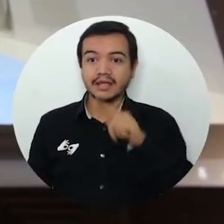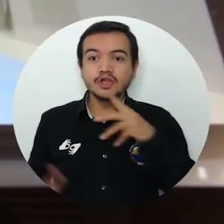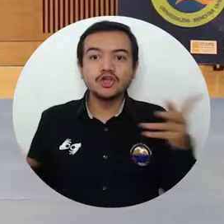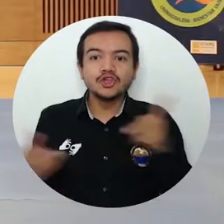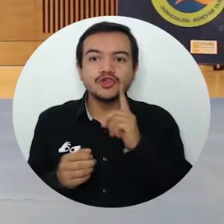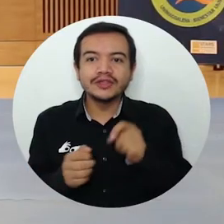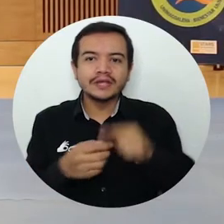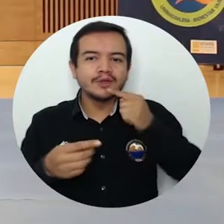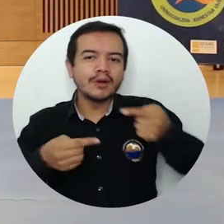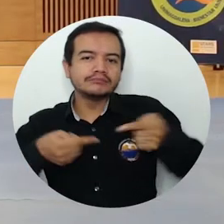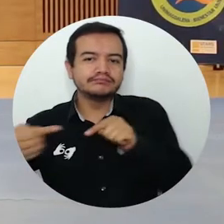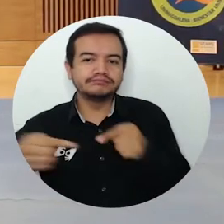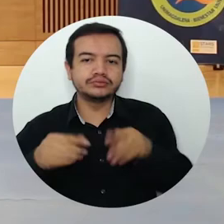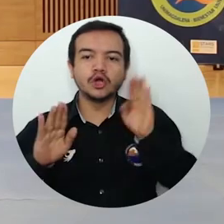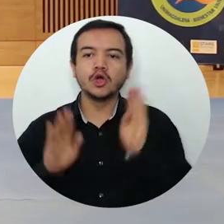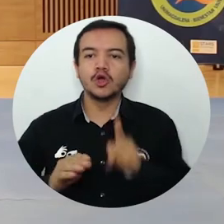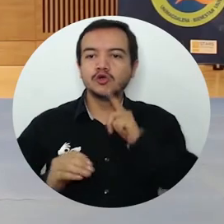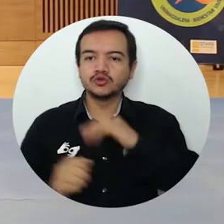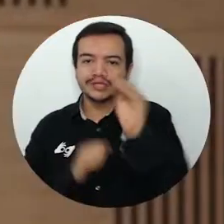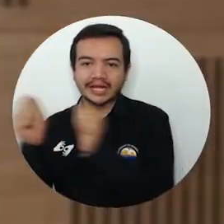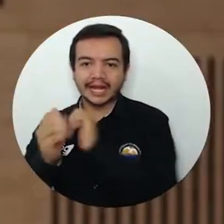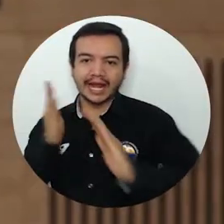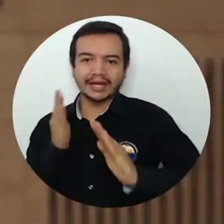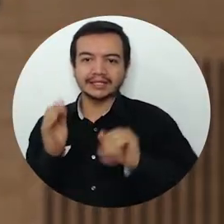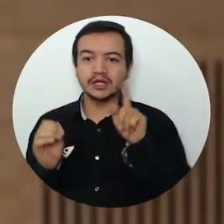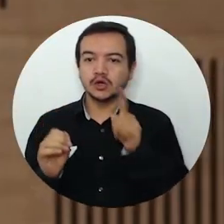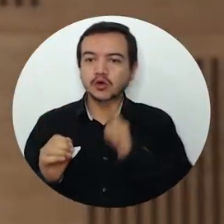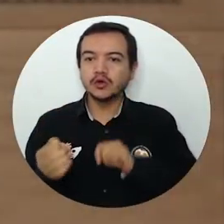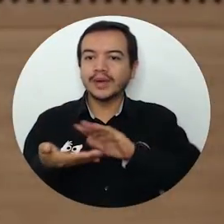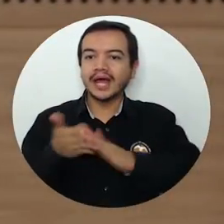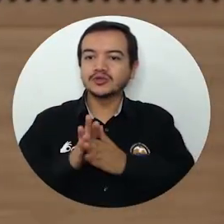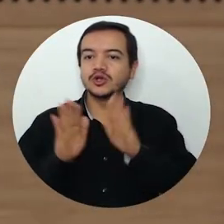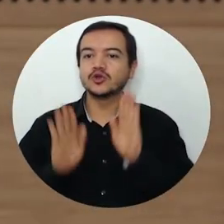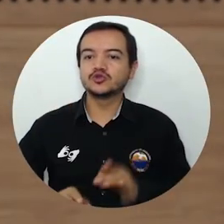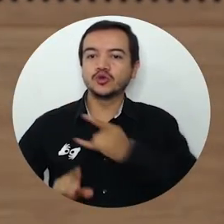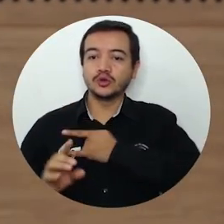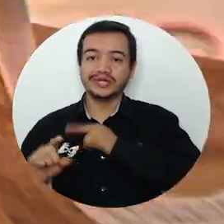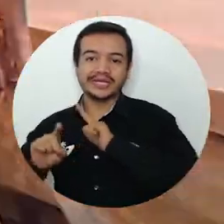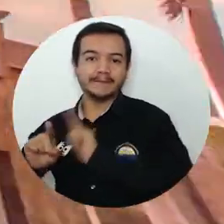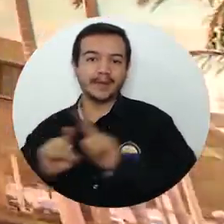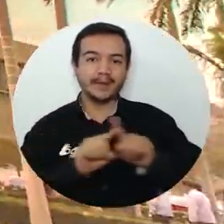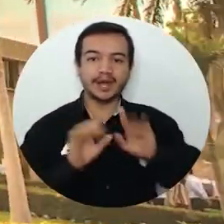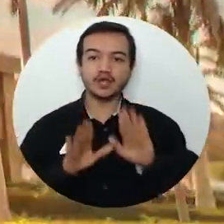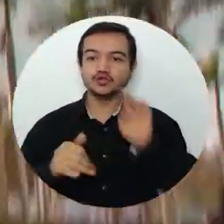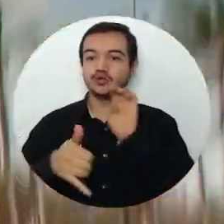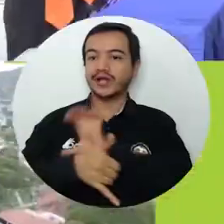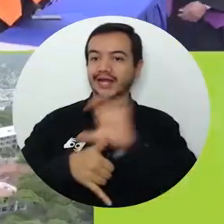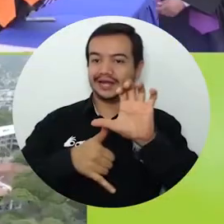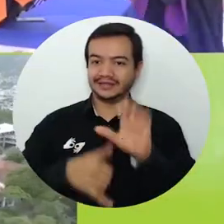Karate Do, organizado por la Asociación Colombiana de Universidades ASCUN Nodo Caribe.